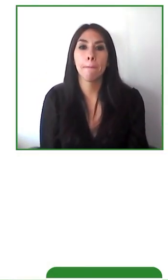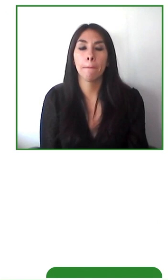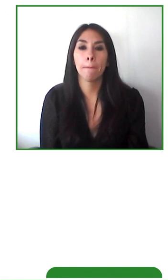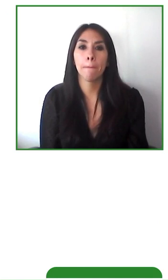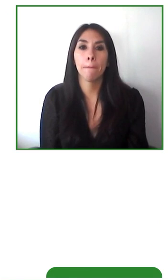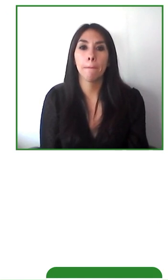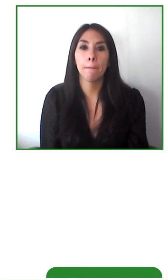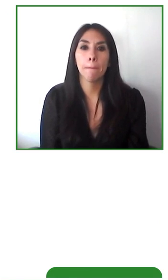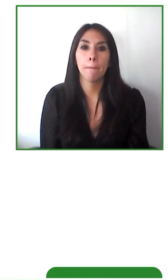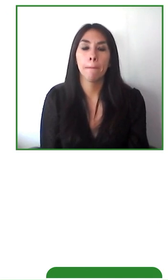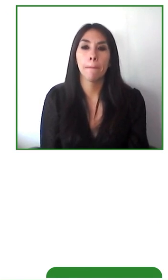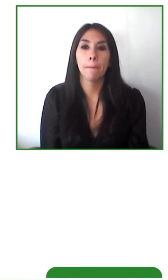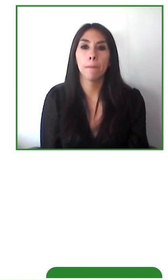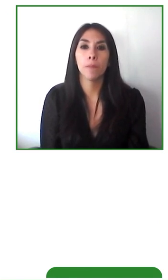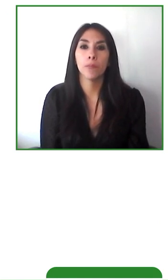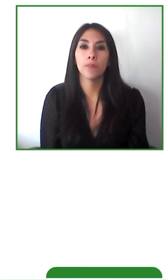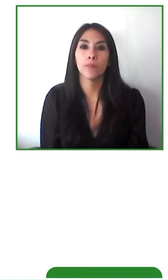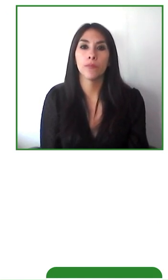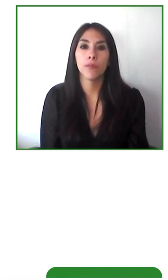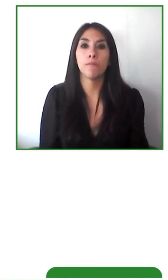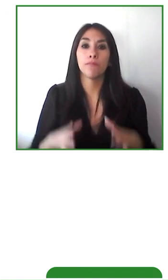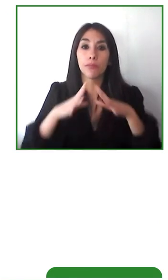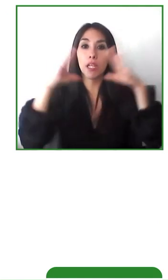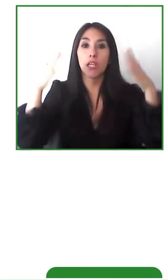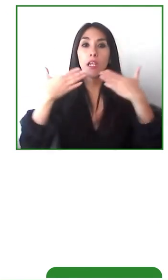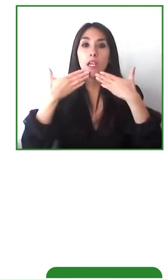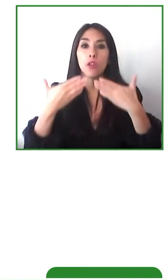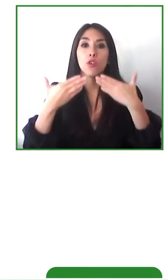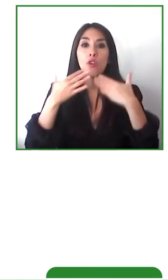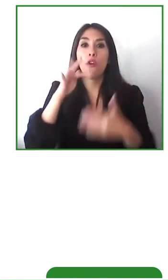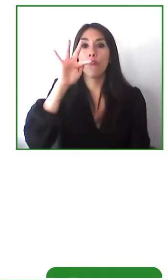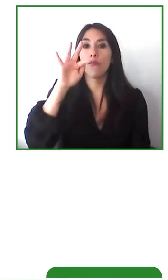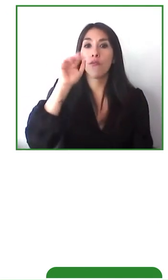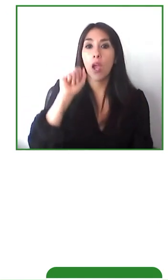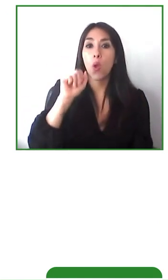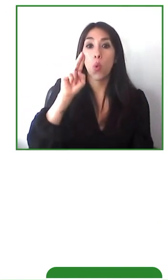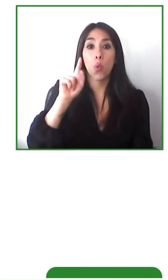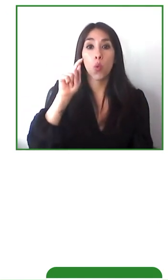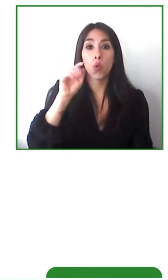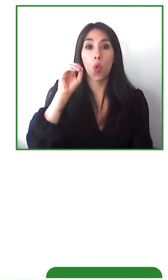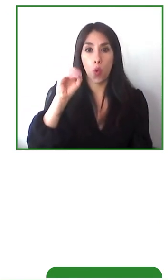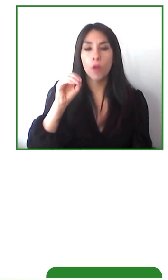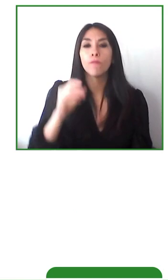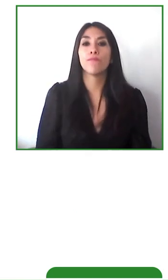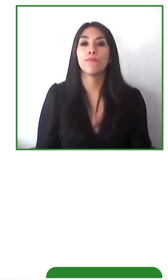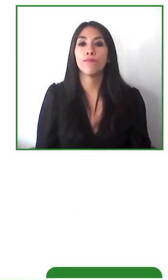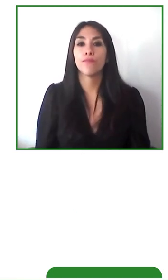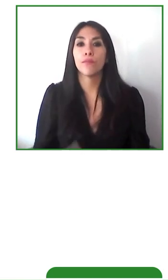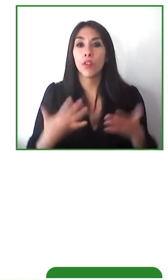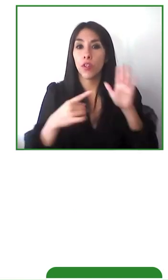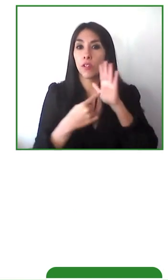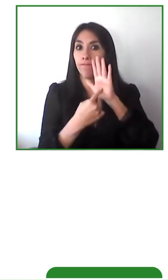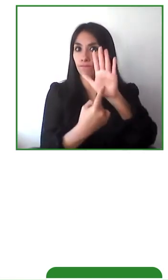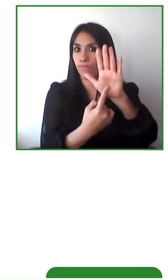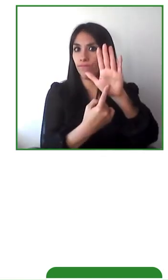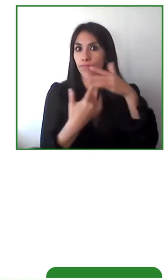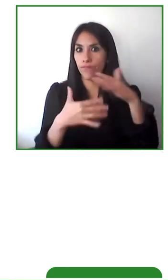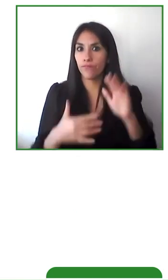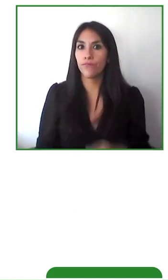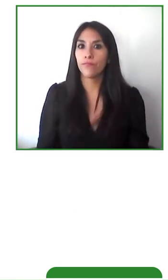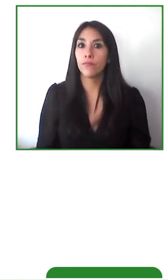Muchas gracias, Faust, por presentar este sistema que es tan completo y que está pensado para hacer